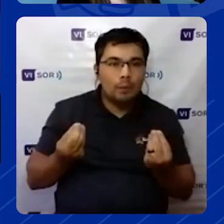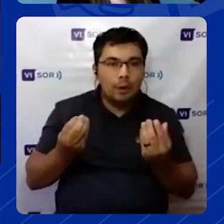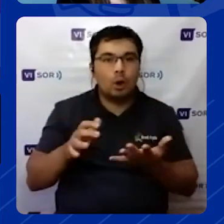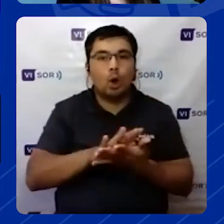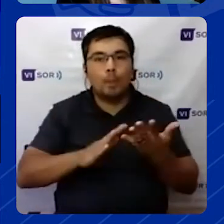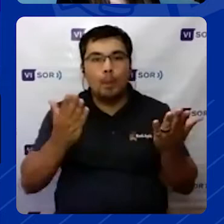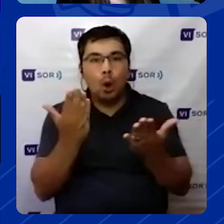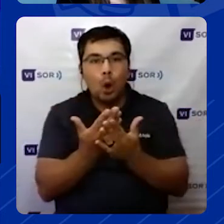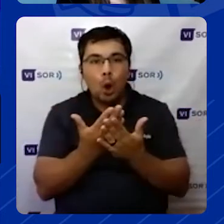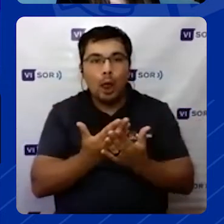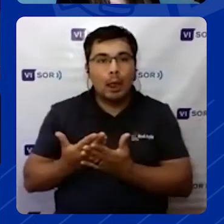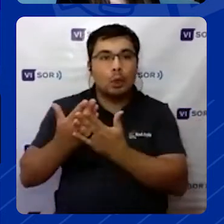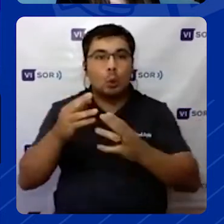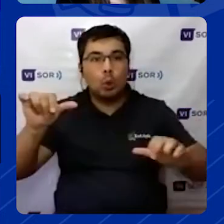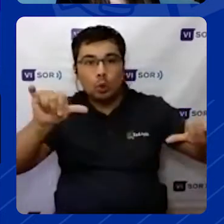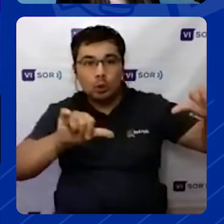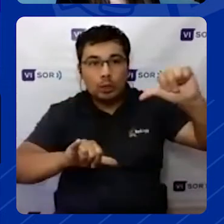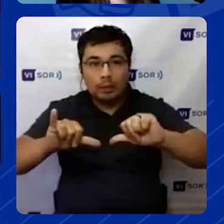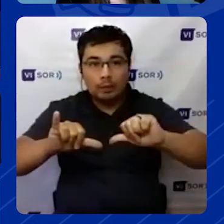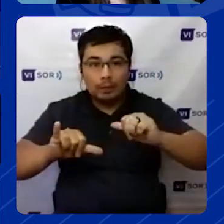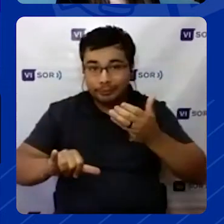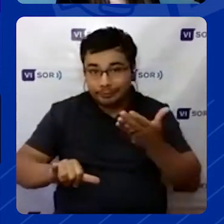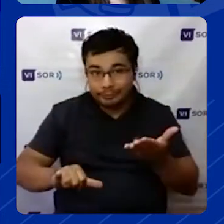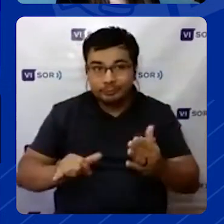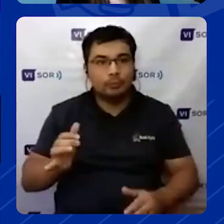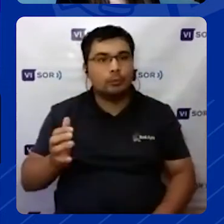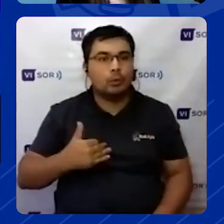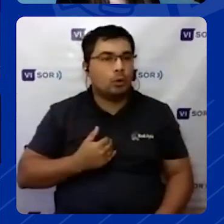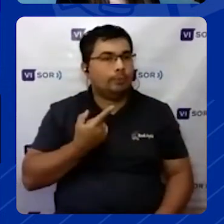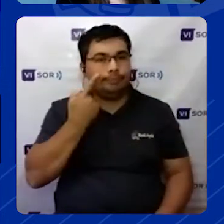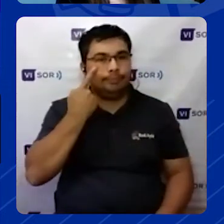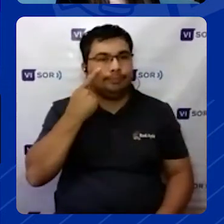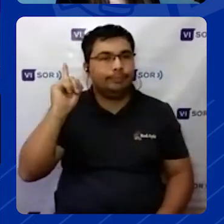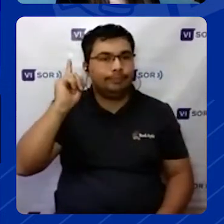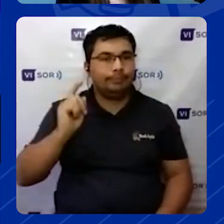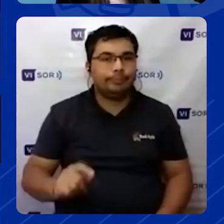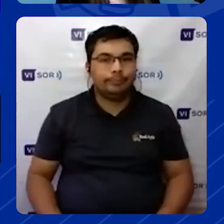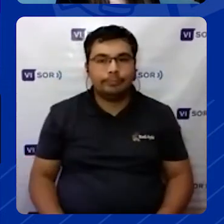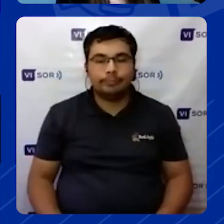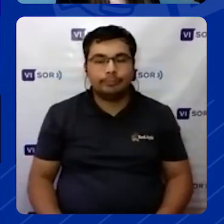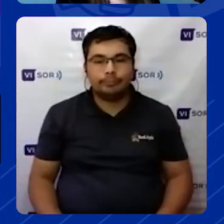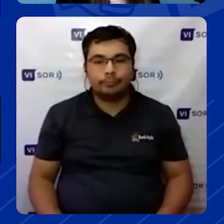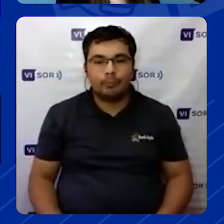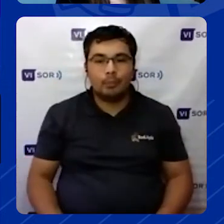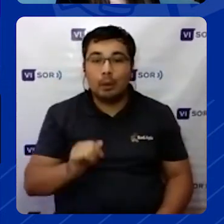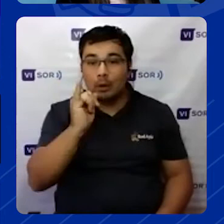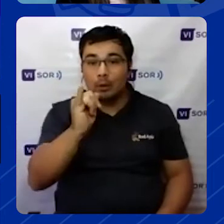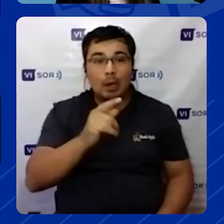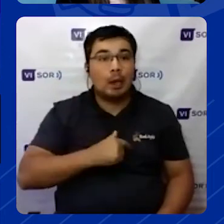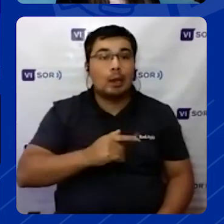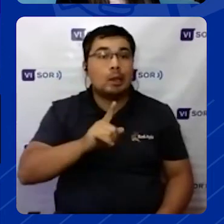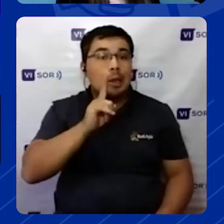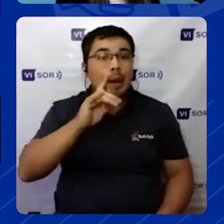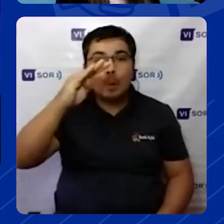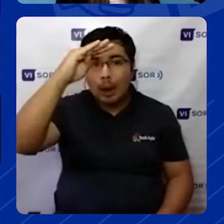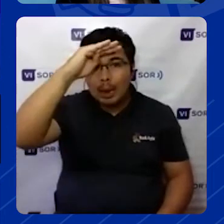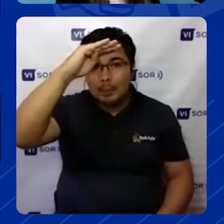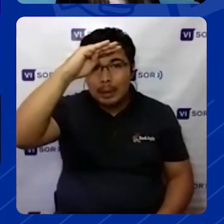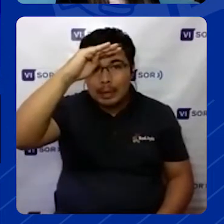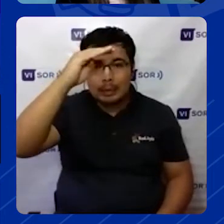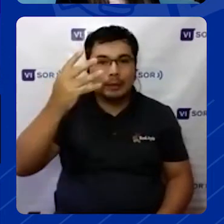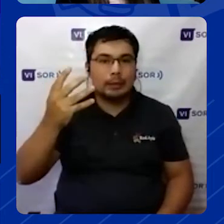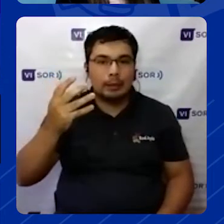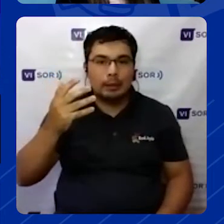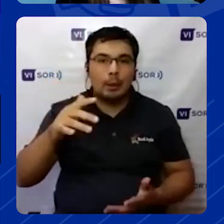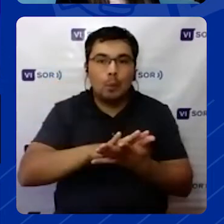como tales, no conozco que se hayan realizado, pero sí tenemos la experiencia. Es decir, sí tenemos